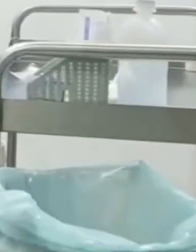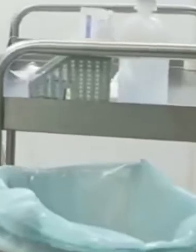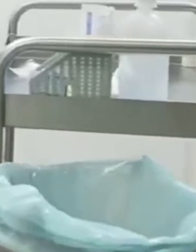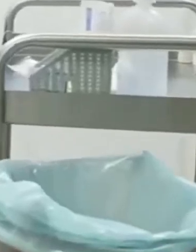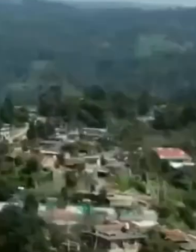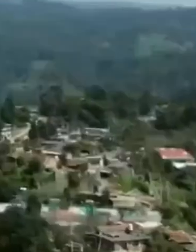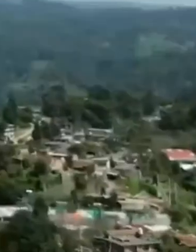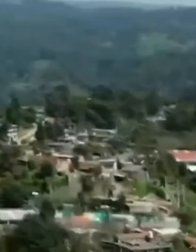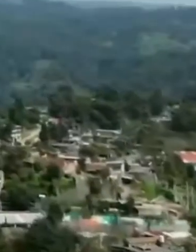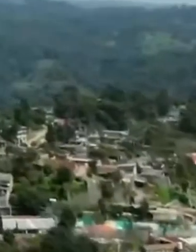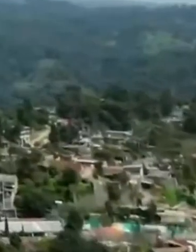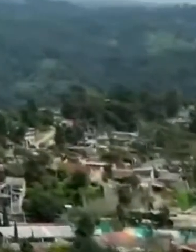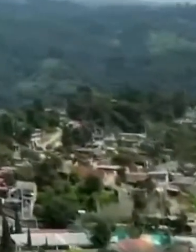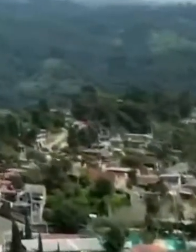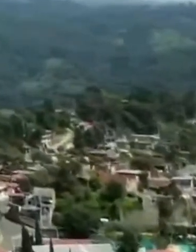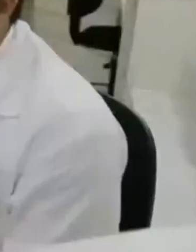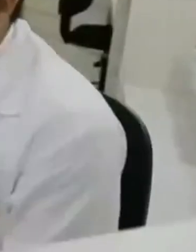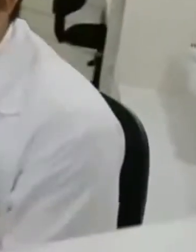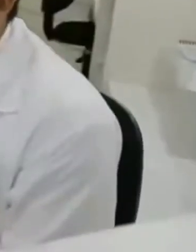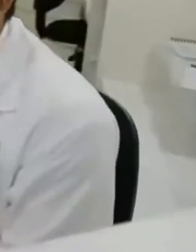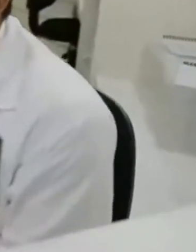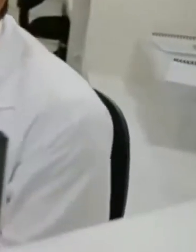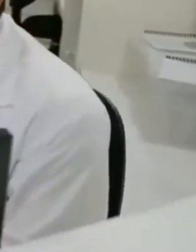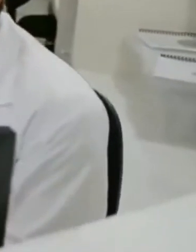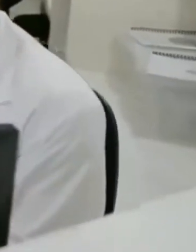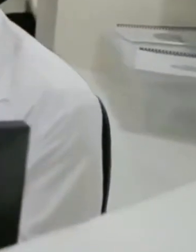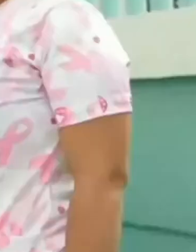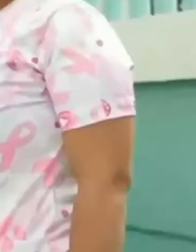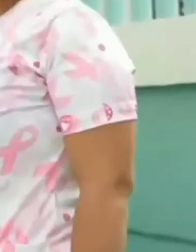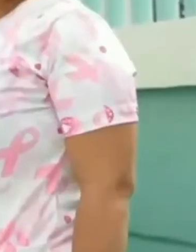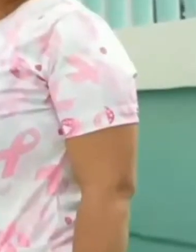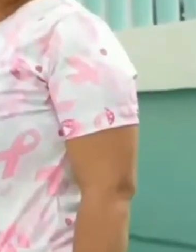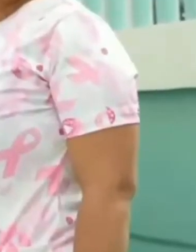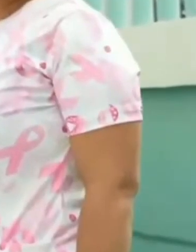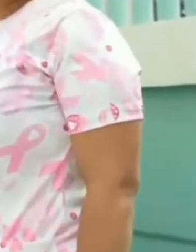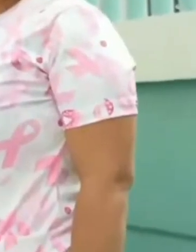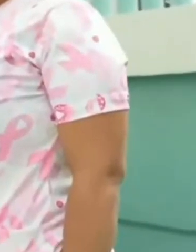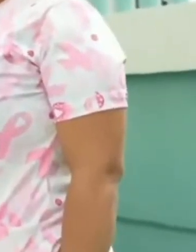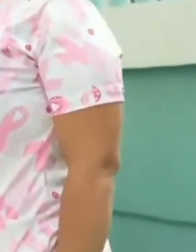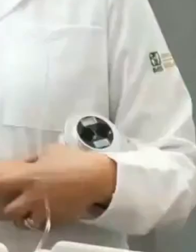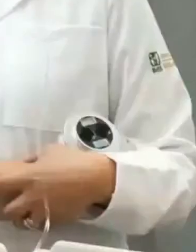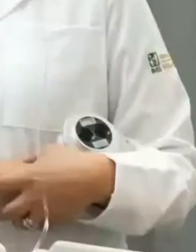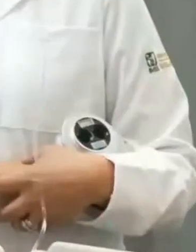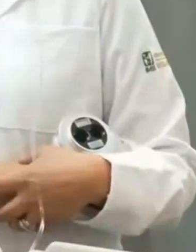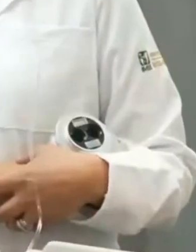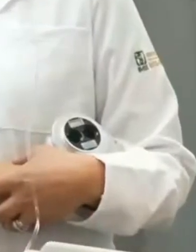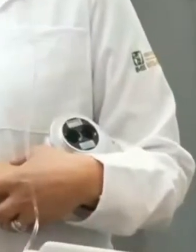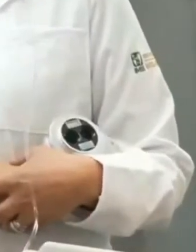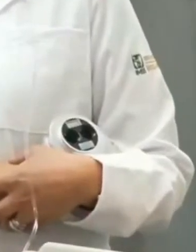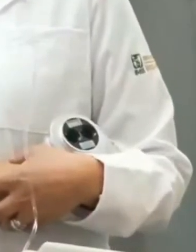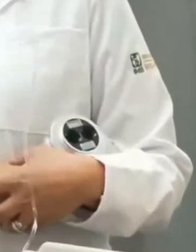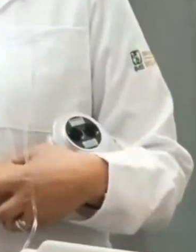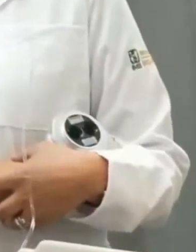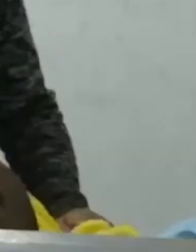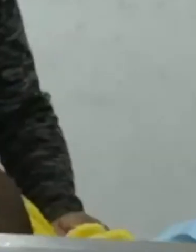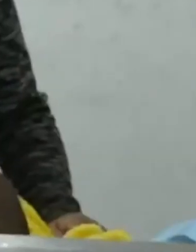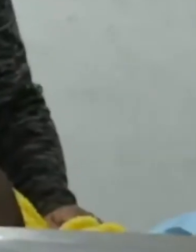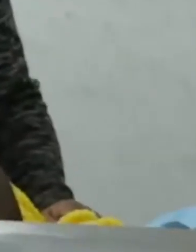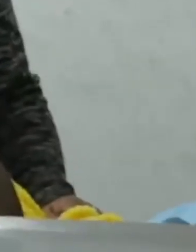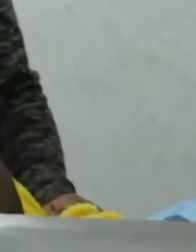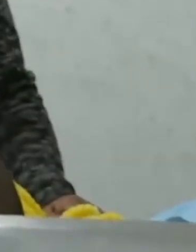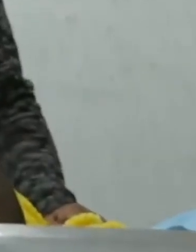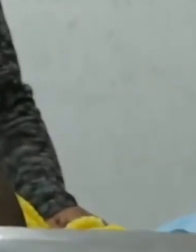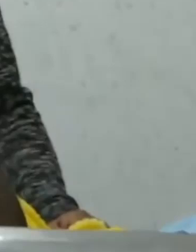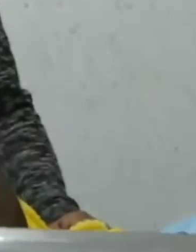públicos de salud en México. En todo el territorio existirá un equipo de trabajo colectivo y colaborativo, cuya misión es entender y atender